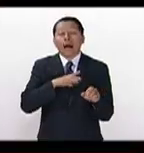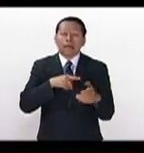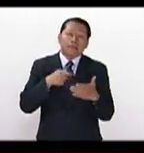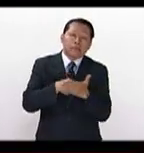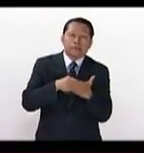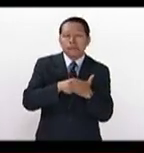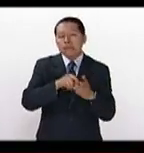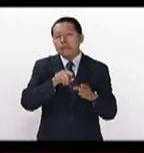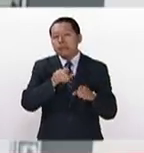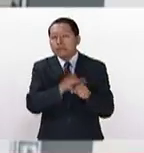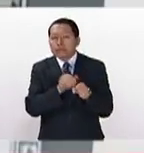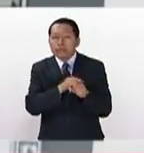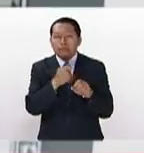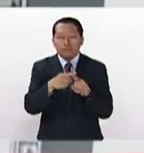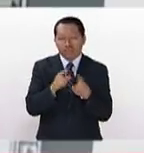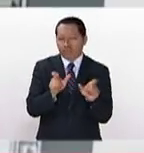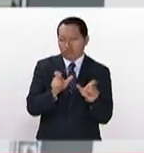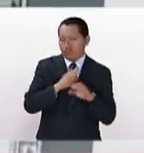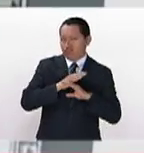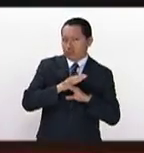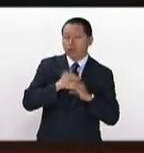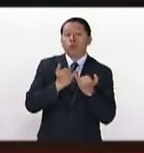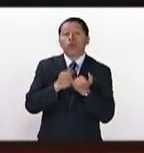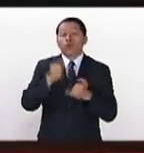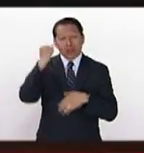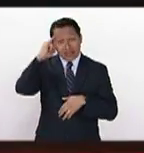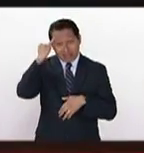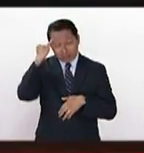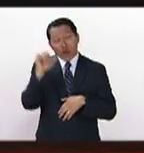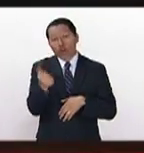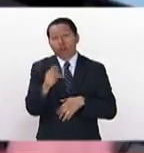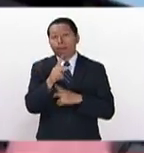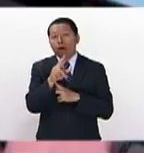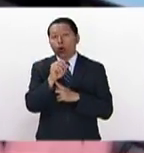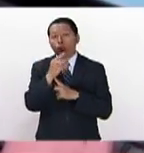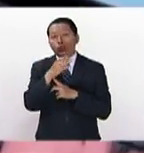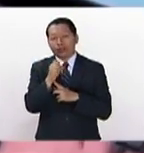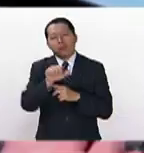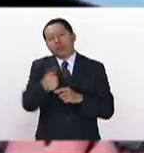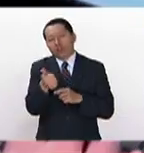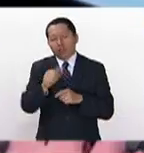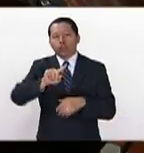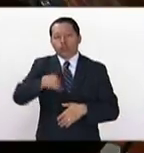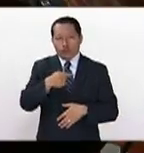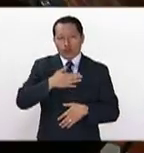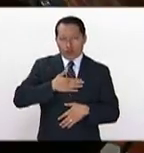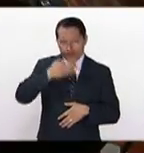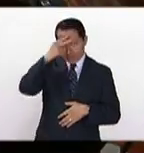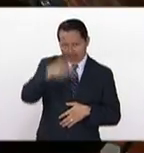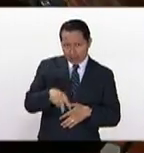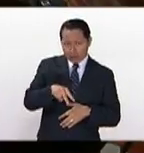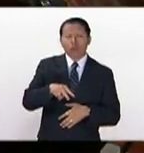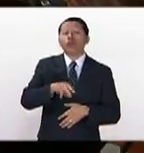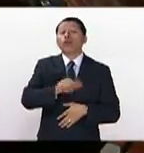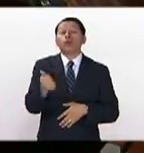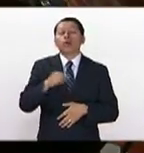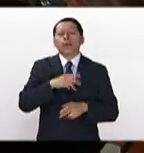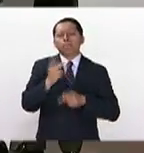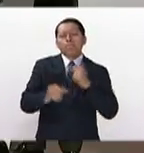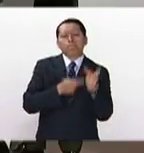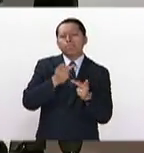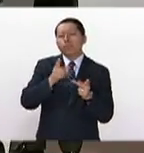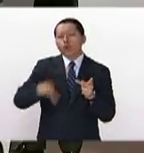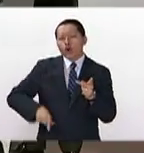digital para comunidades indígenas, la aplicación Produce y la plataforma Soy Mexicano. Informó que de acuerdo con la encuesta sobre gobierno